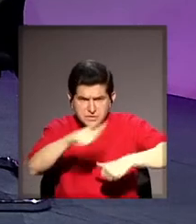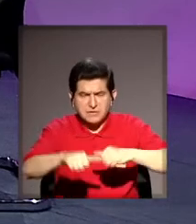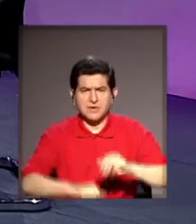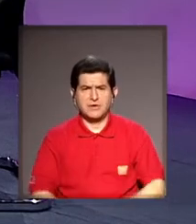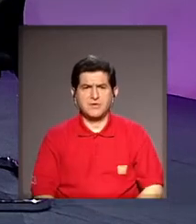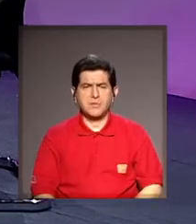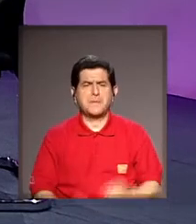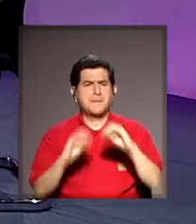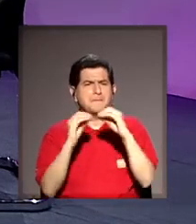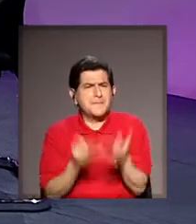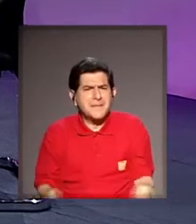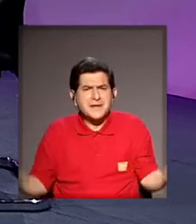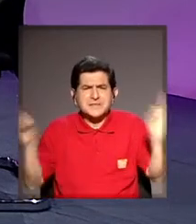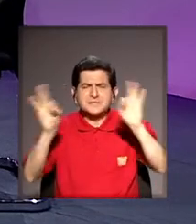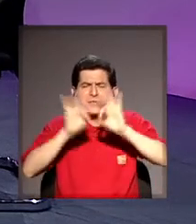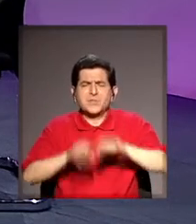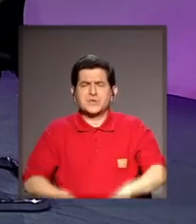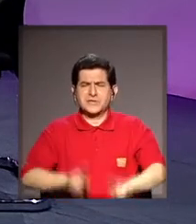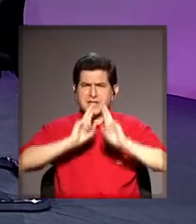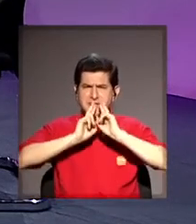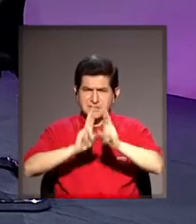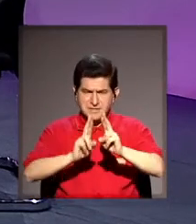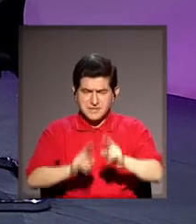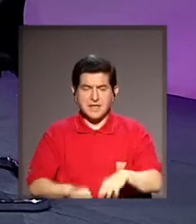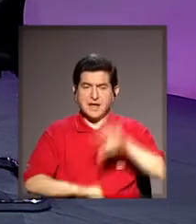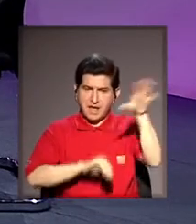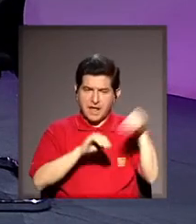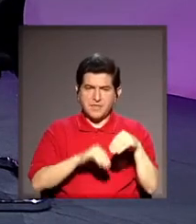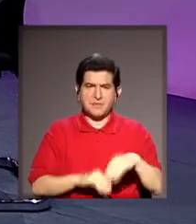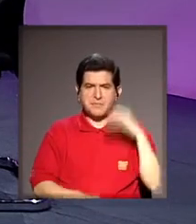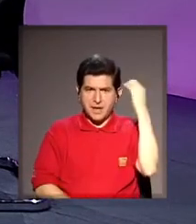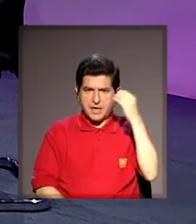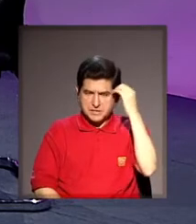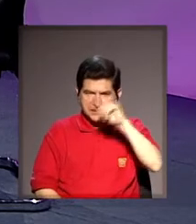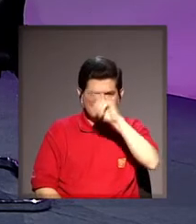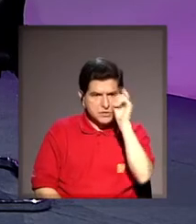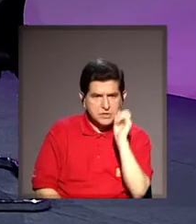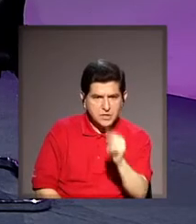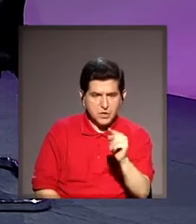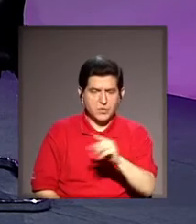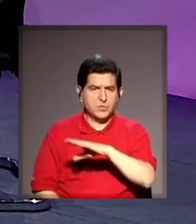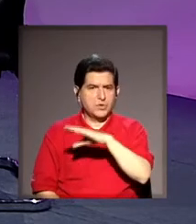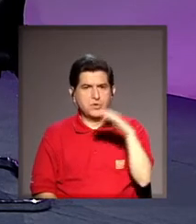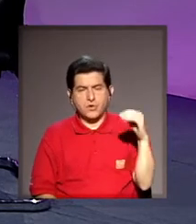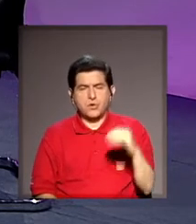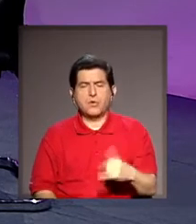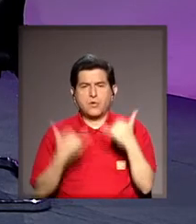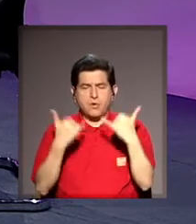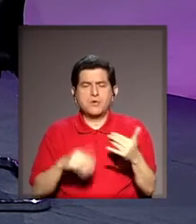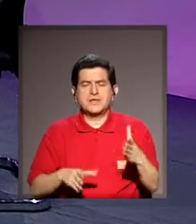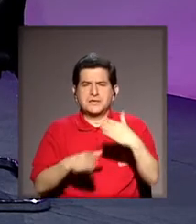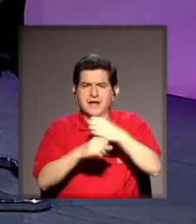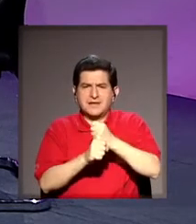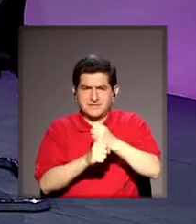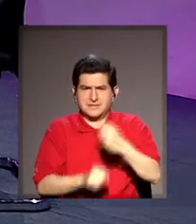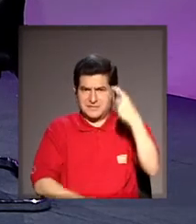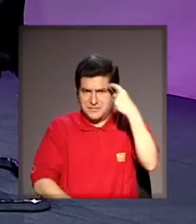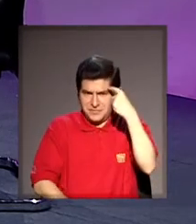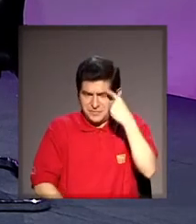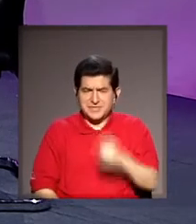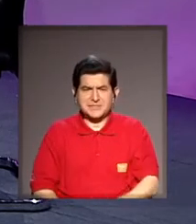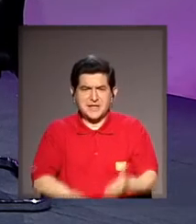conquistas más importantes aparte obviamente de esta opinión consultiva o dentro de lo que se ha logrado para la